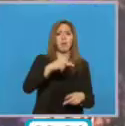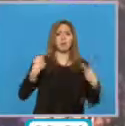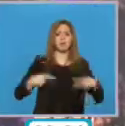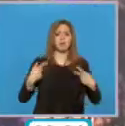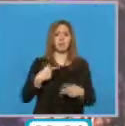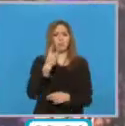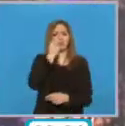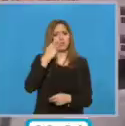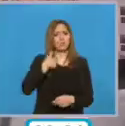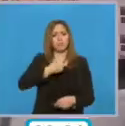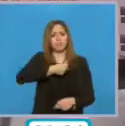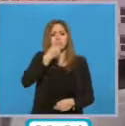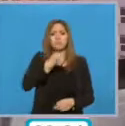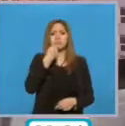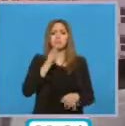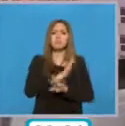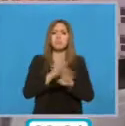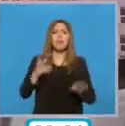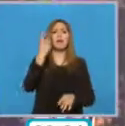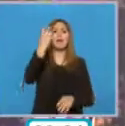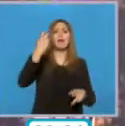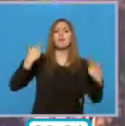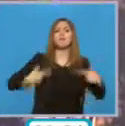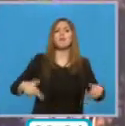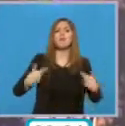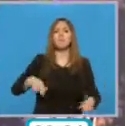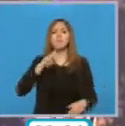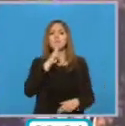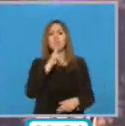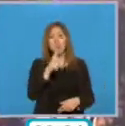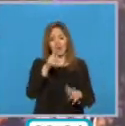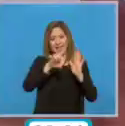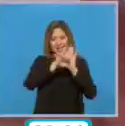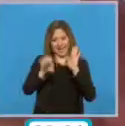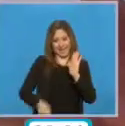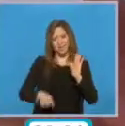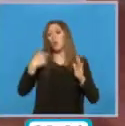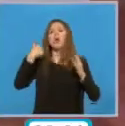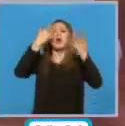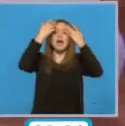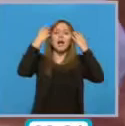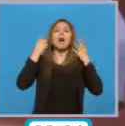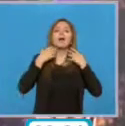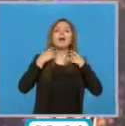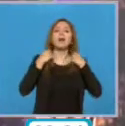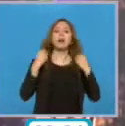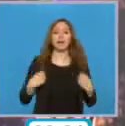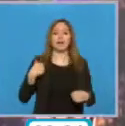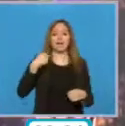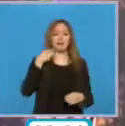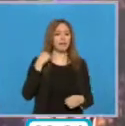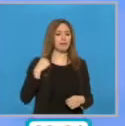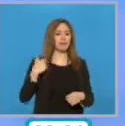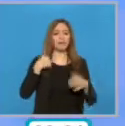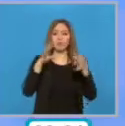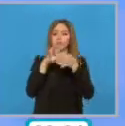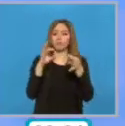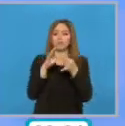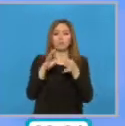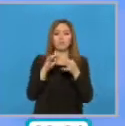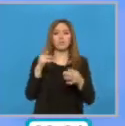son personas que se ven mucho mejor. Porque de repente, por ejemplo, si hablamos de cabello, que es como un ejemplo muy chiquito. Dice